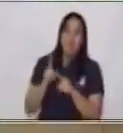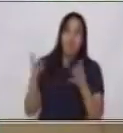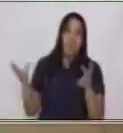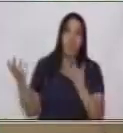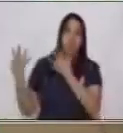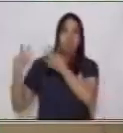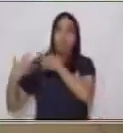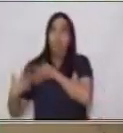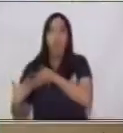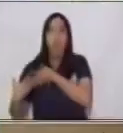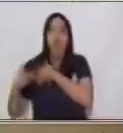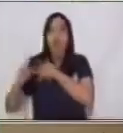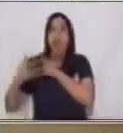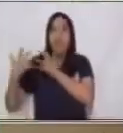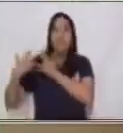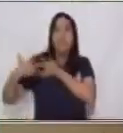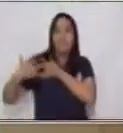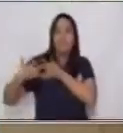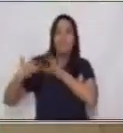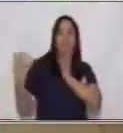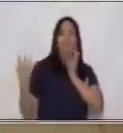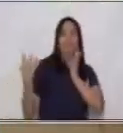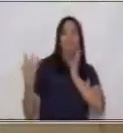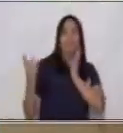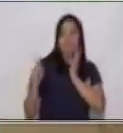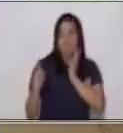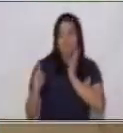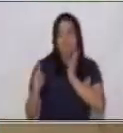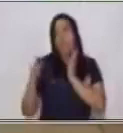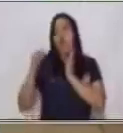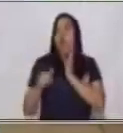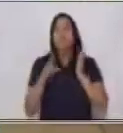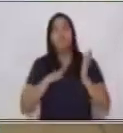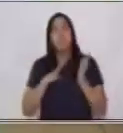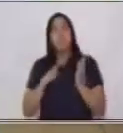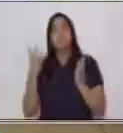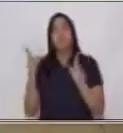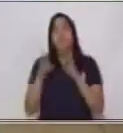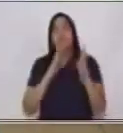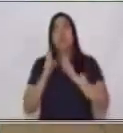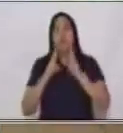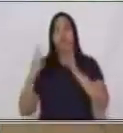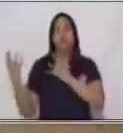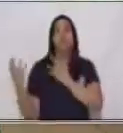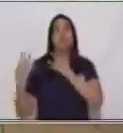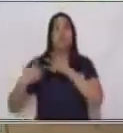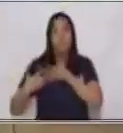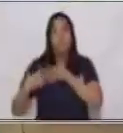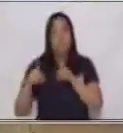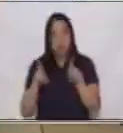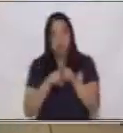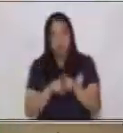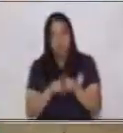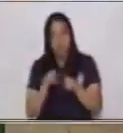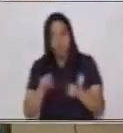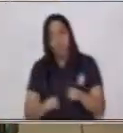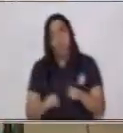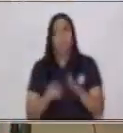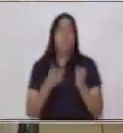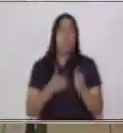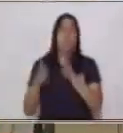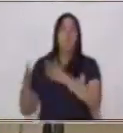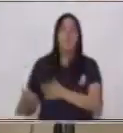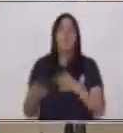está relacionando coherentemente con lo que queremos resumir si se basa del texto. Ahora, ¿qué tipos de